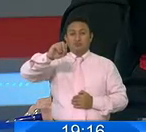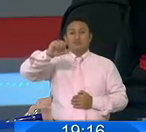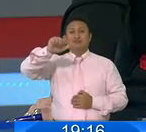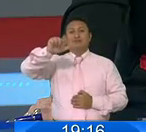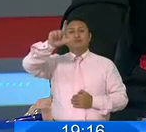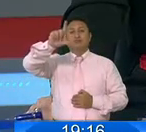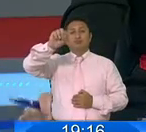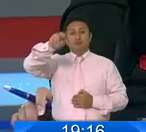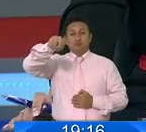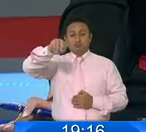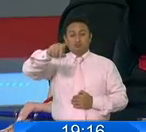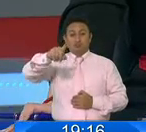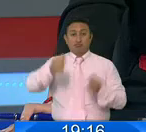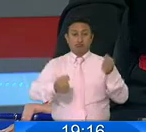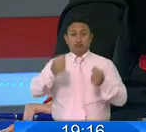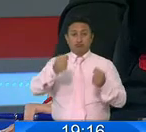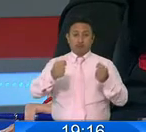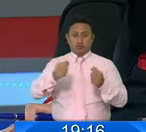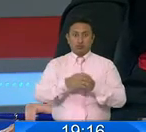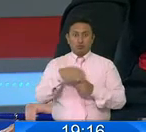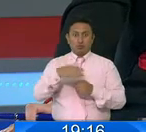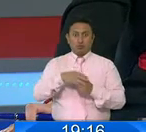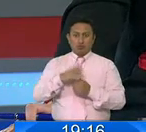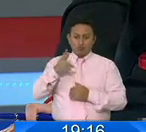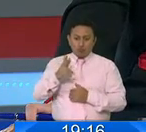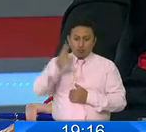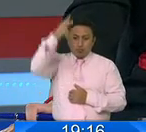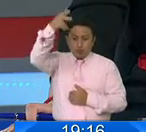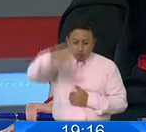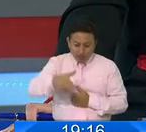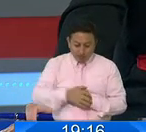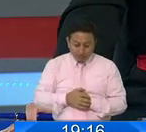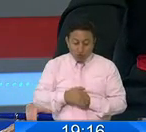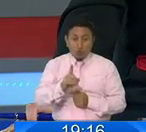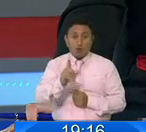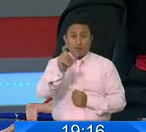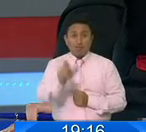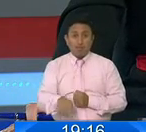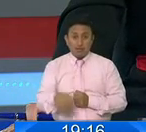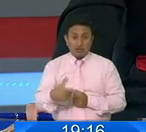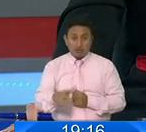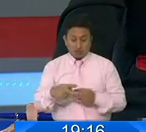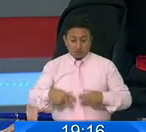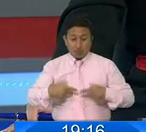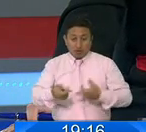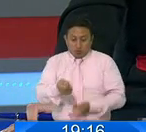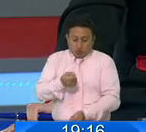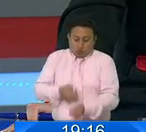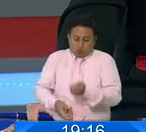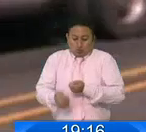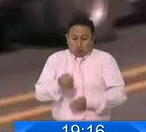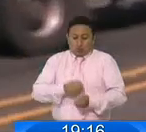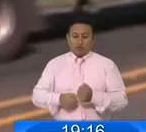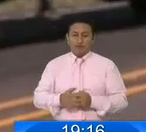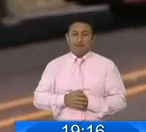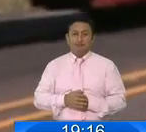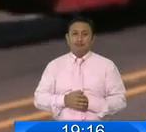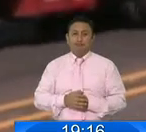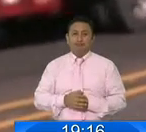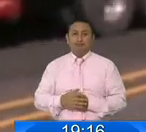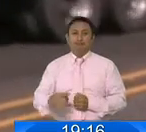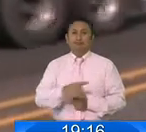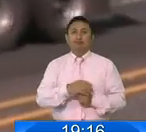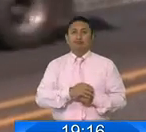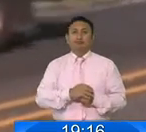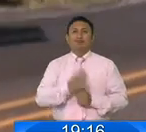domingo un vehículo se fue al fondo de un abismo el chofer y único ocupante fue rescatado con vida circulaba en sentido